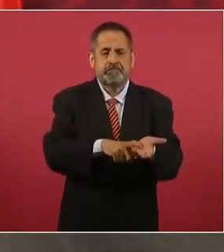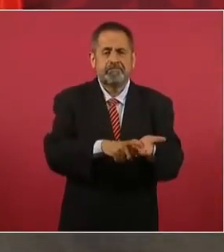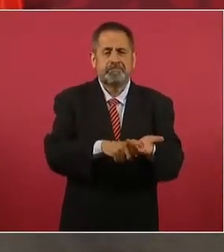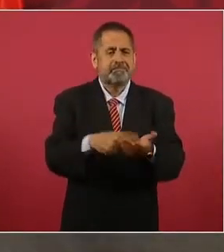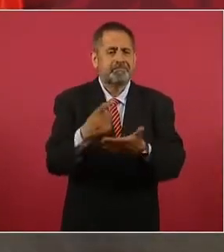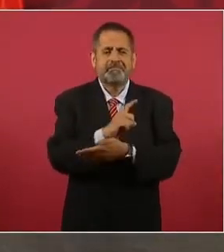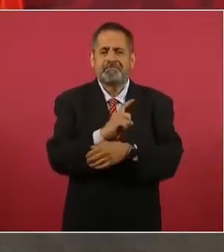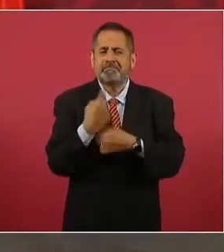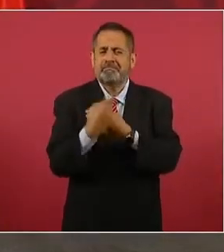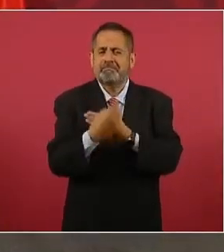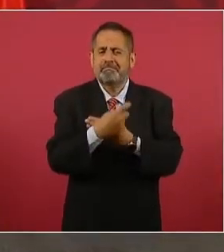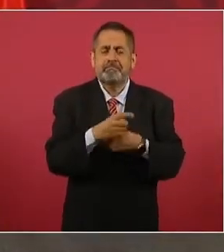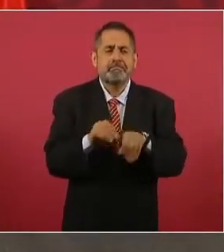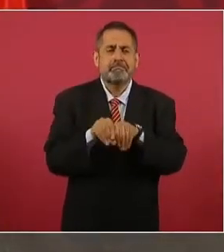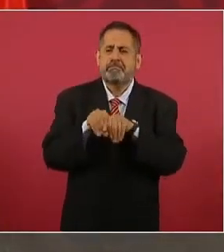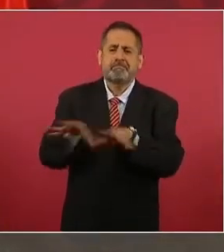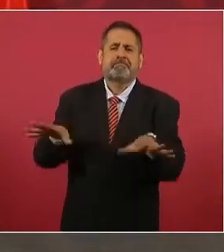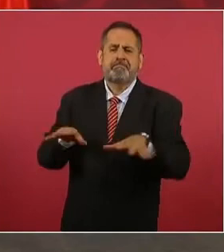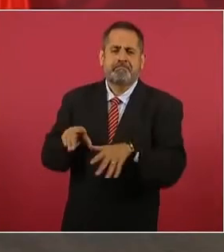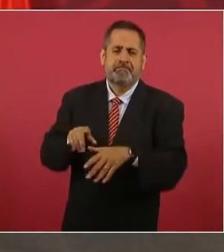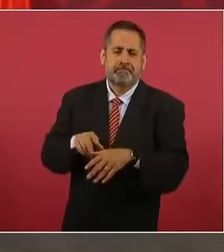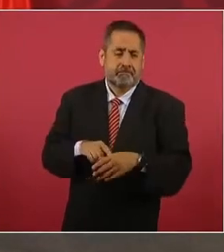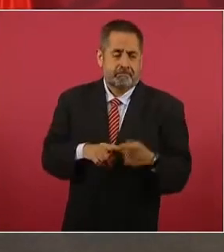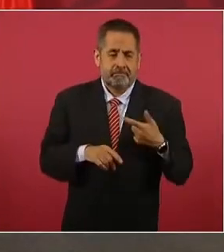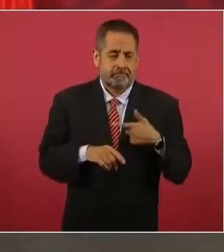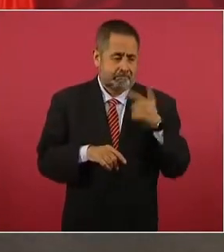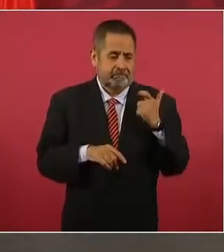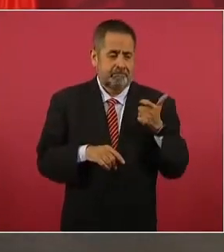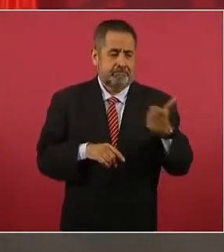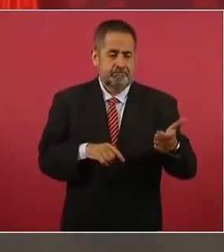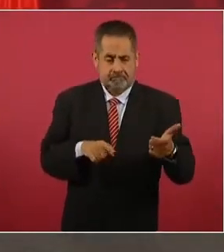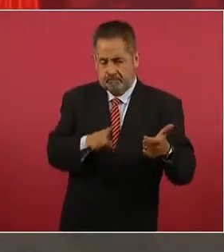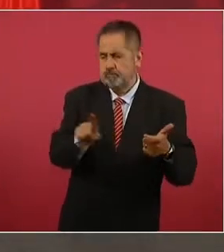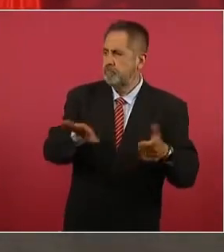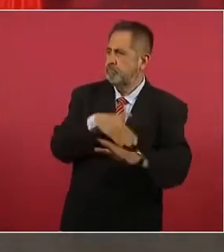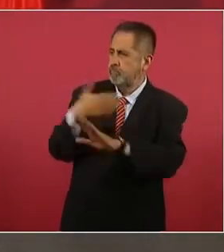de mentiras pagadas,